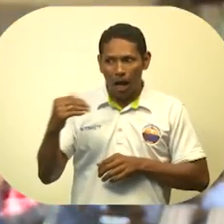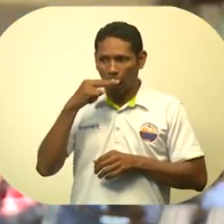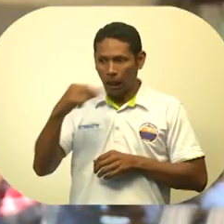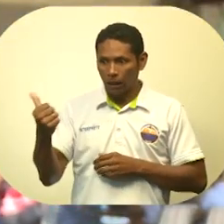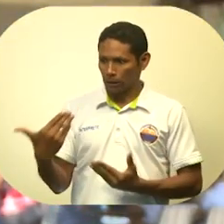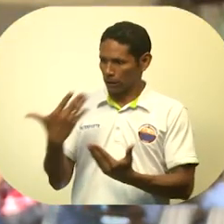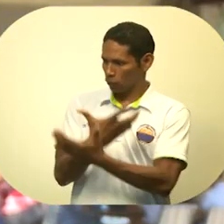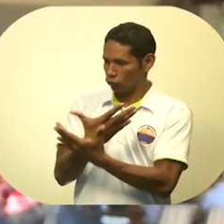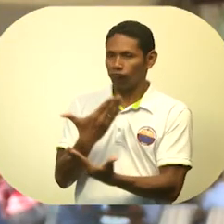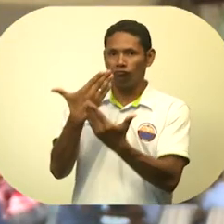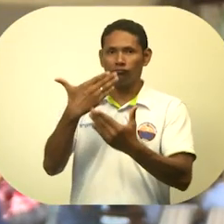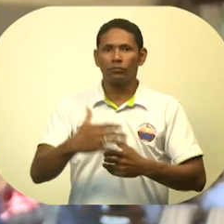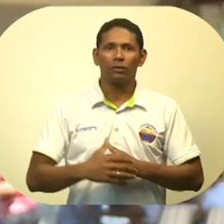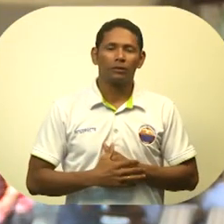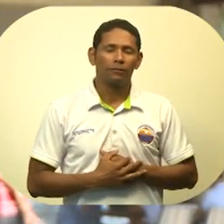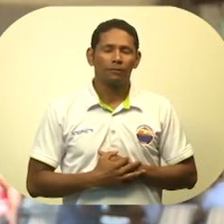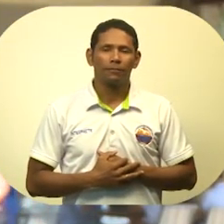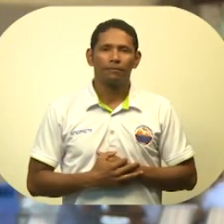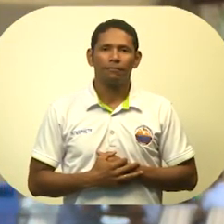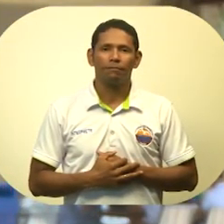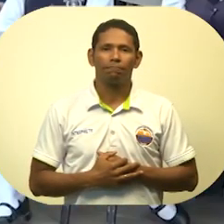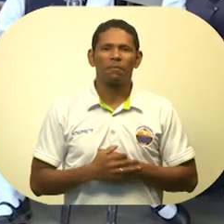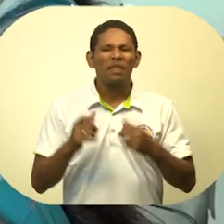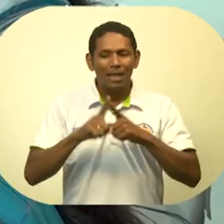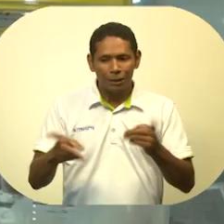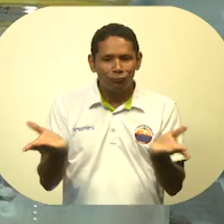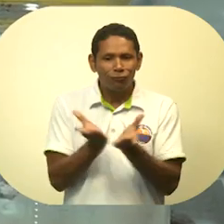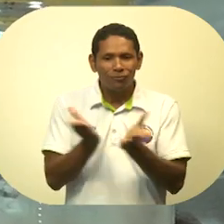Unimagdalena resaltó el valor de la niña y la mujer en la ciencia.